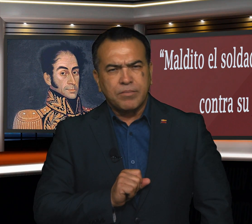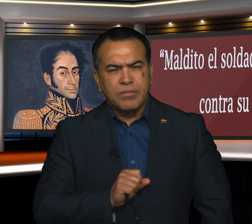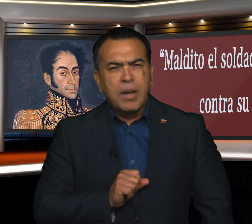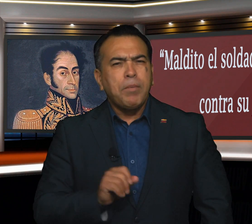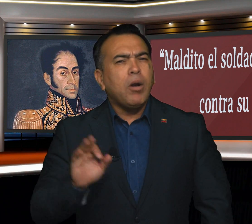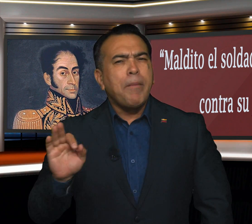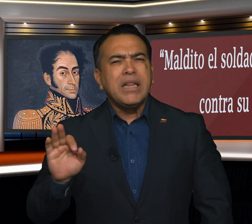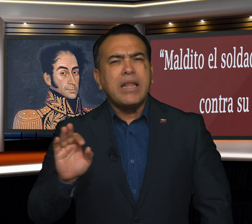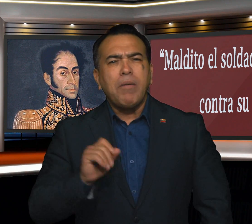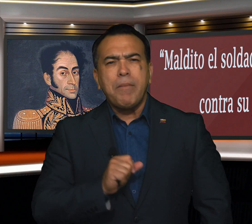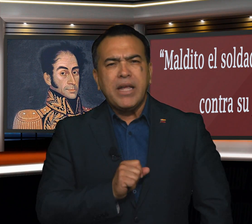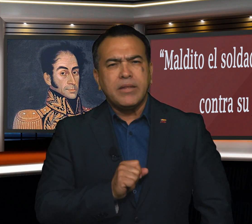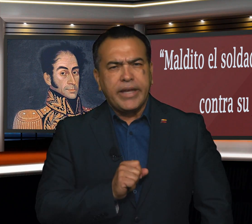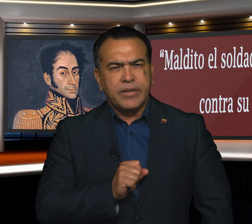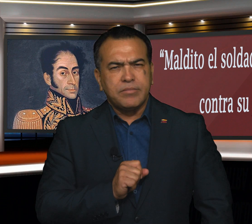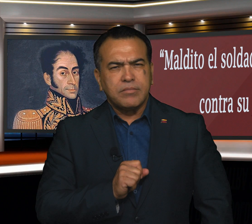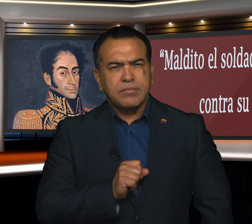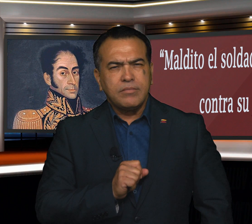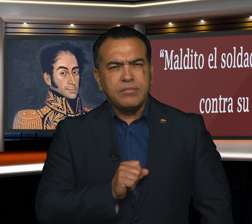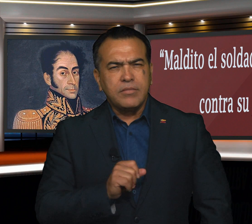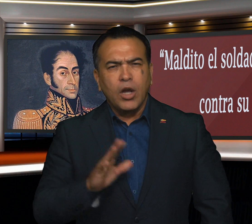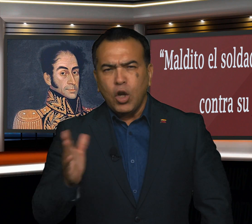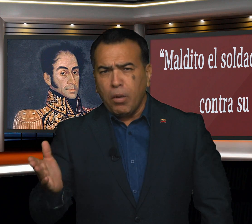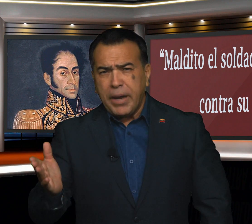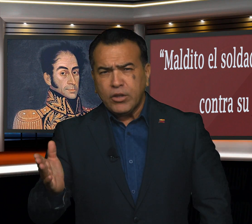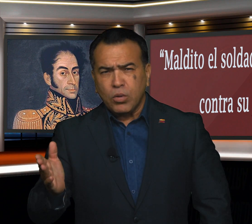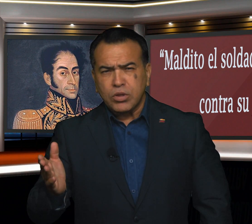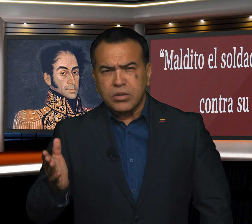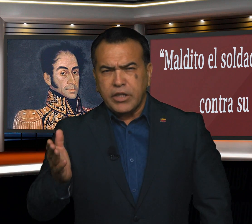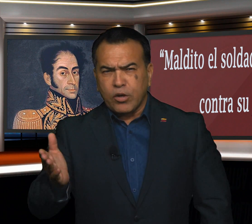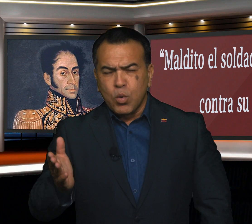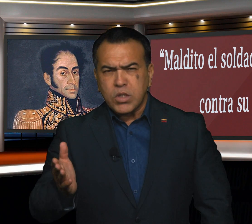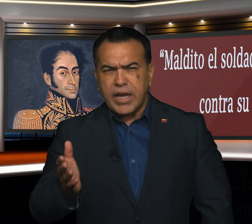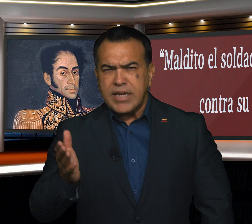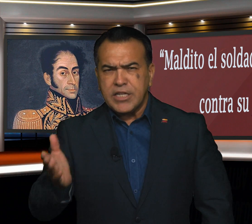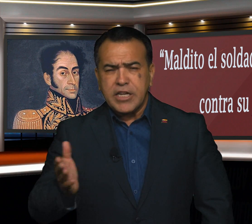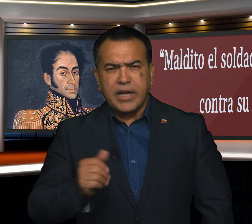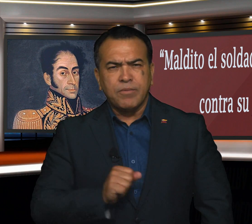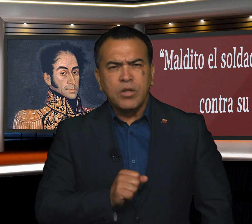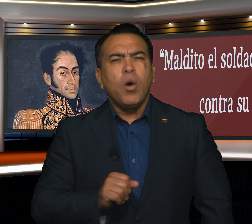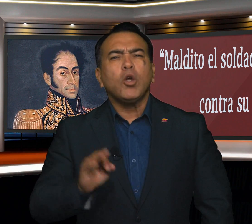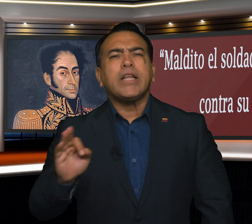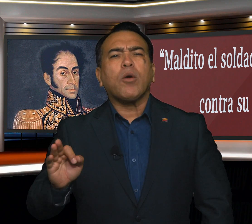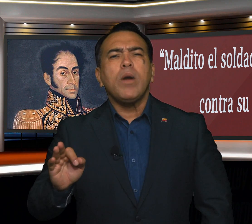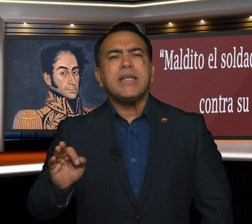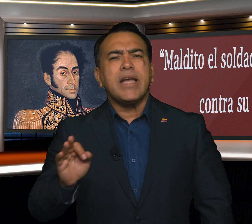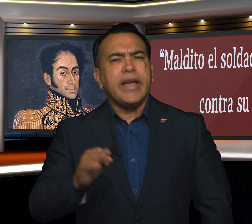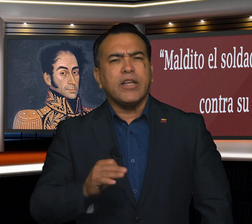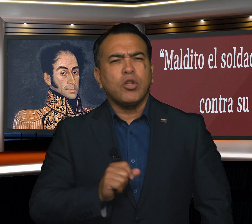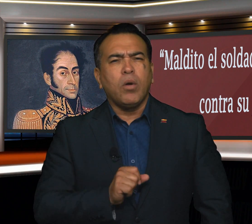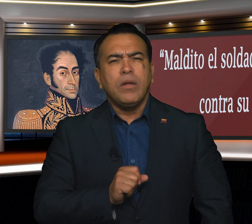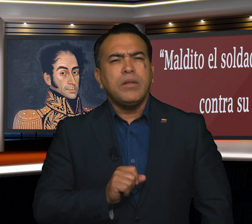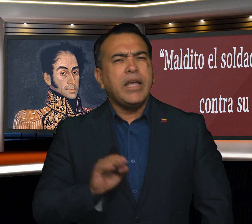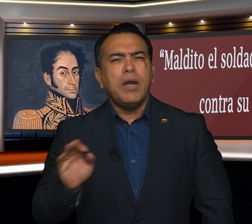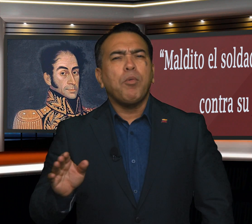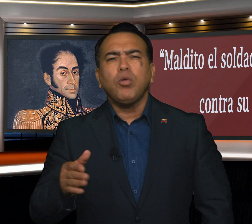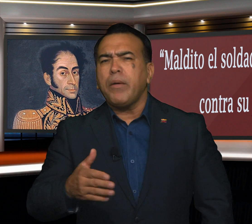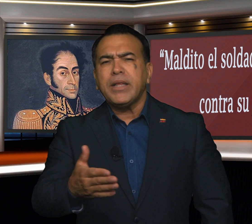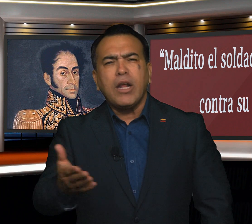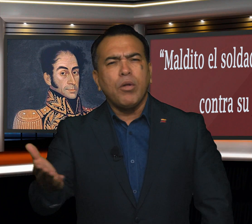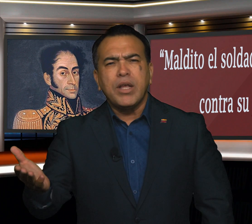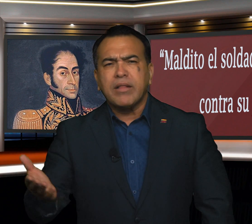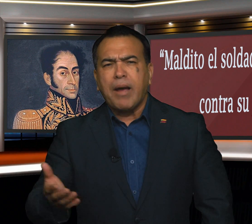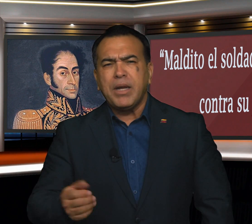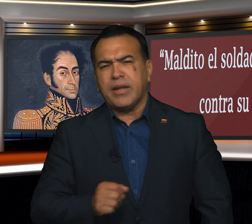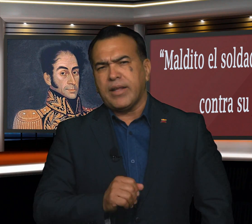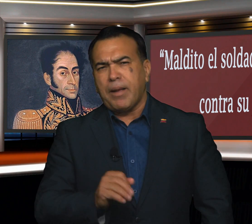país. Pero lamentablemente, los vetos de Rusia y China obstaculizan esto desde el punto de